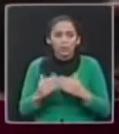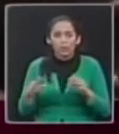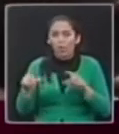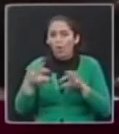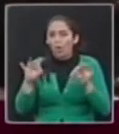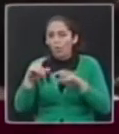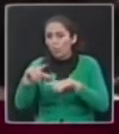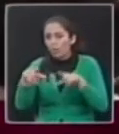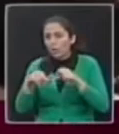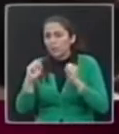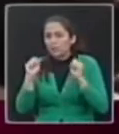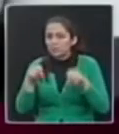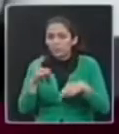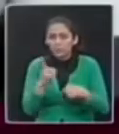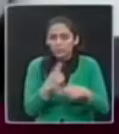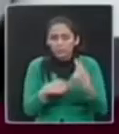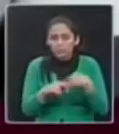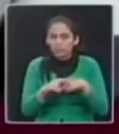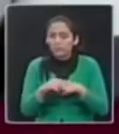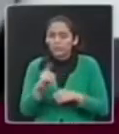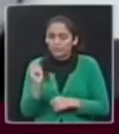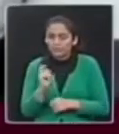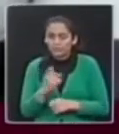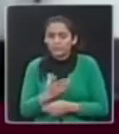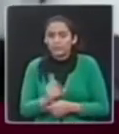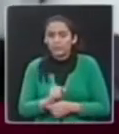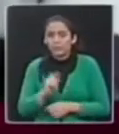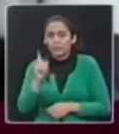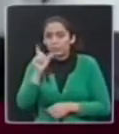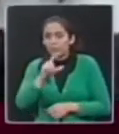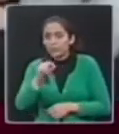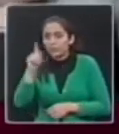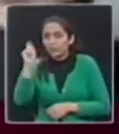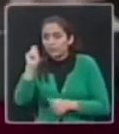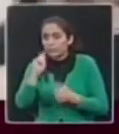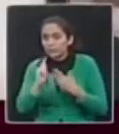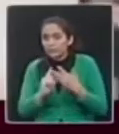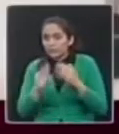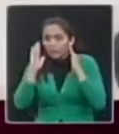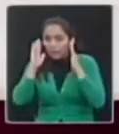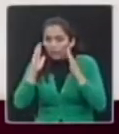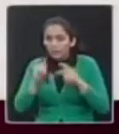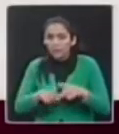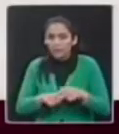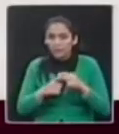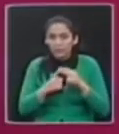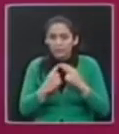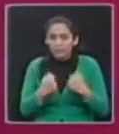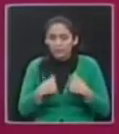y respondiendo a las necesidades de los consumidores, tres elementos básicos para un emprendimiento exitoso.